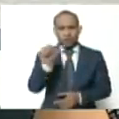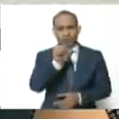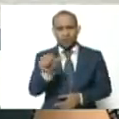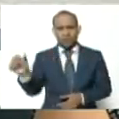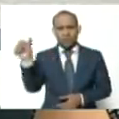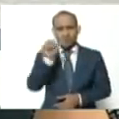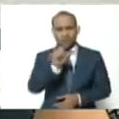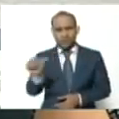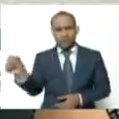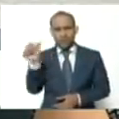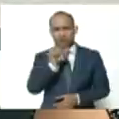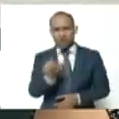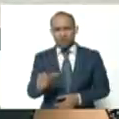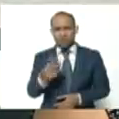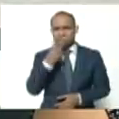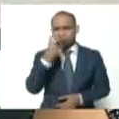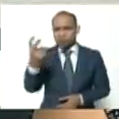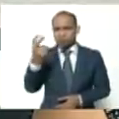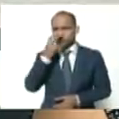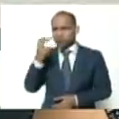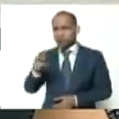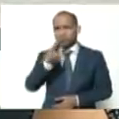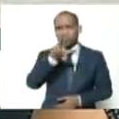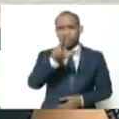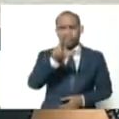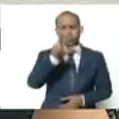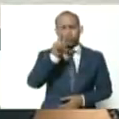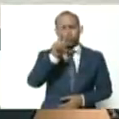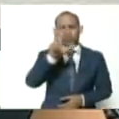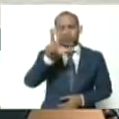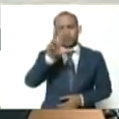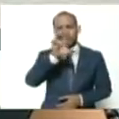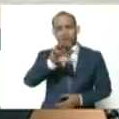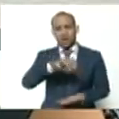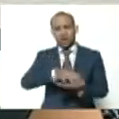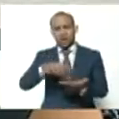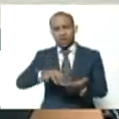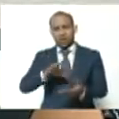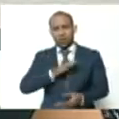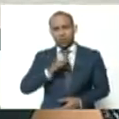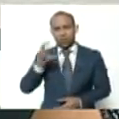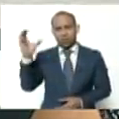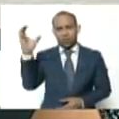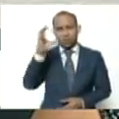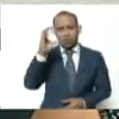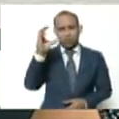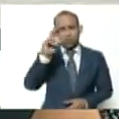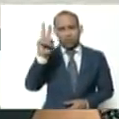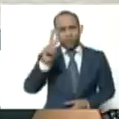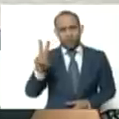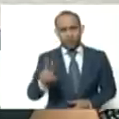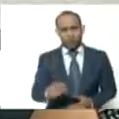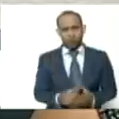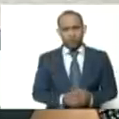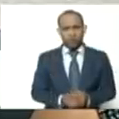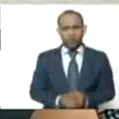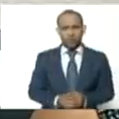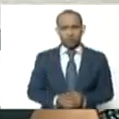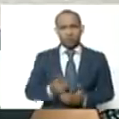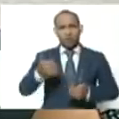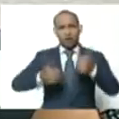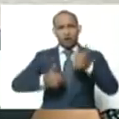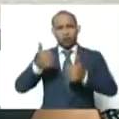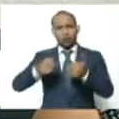semana estamos abordando los 23 estados y Caracas, y además con eso la participación de autoridades